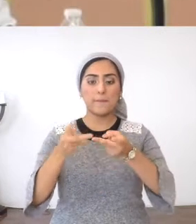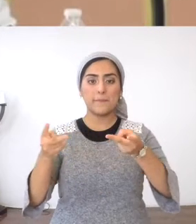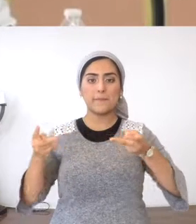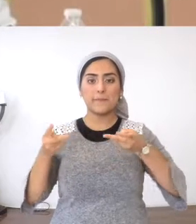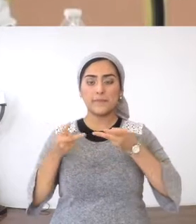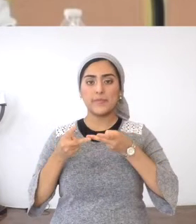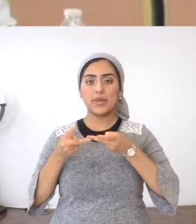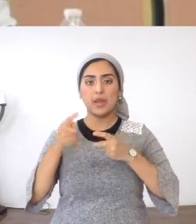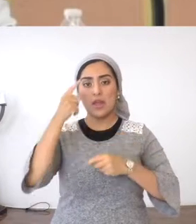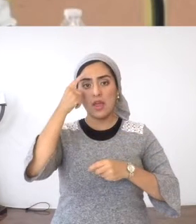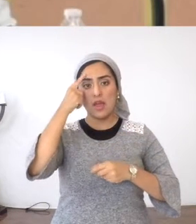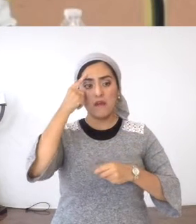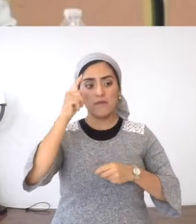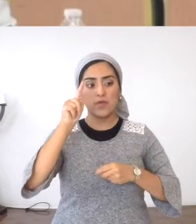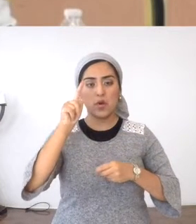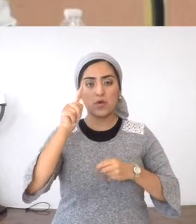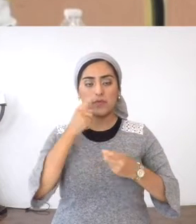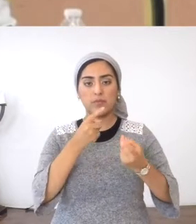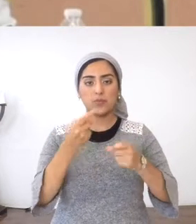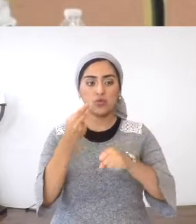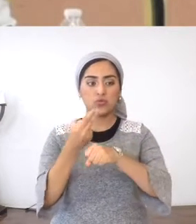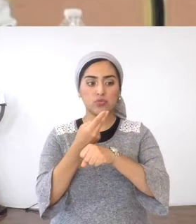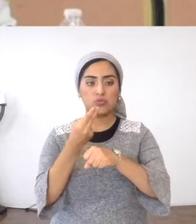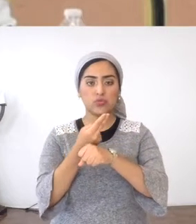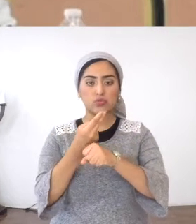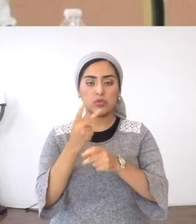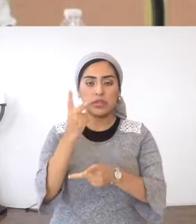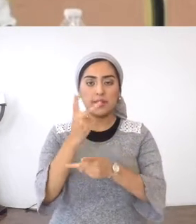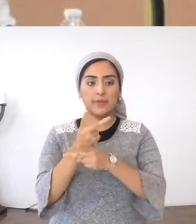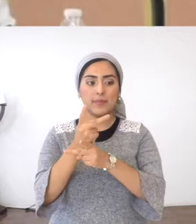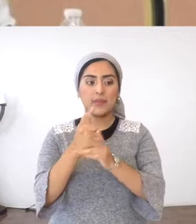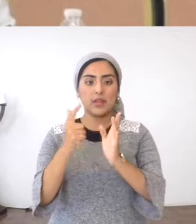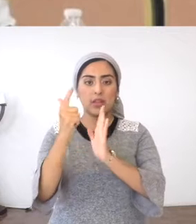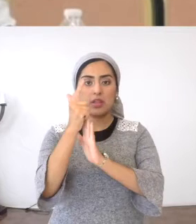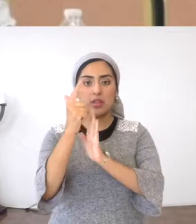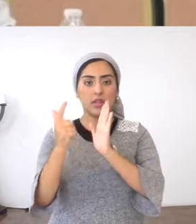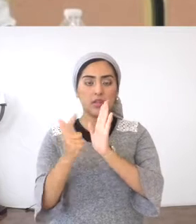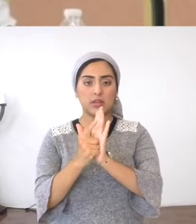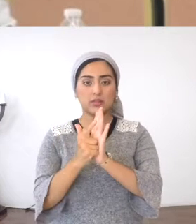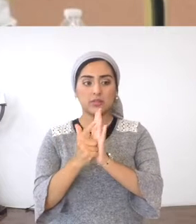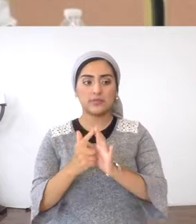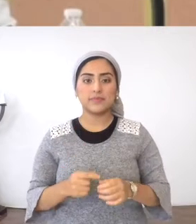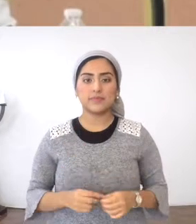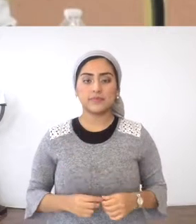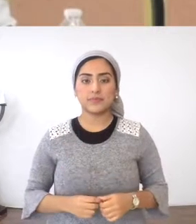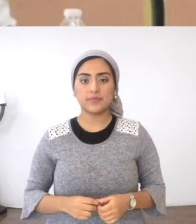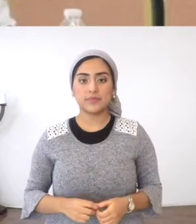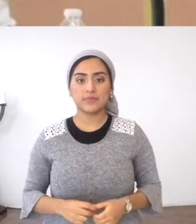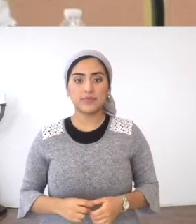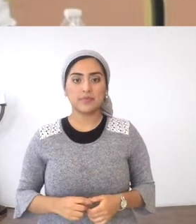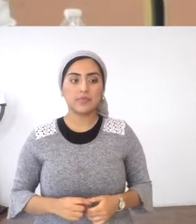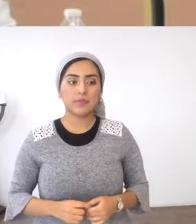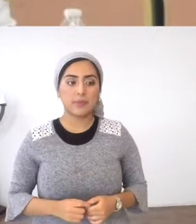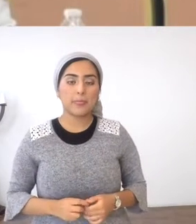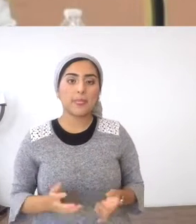Para la implementación Del cumplimiento De dichas leyes